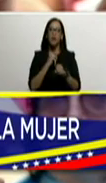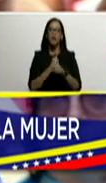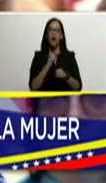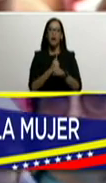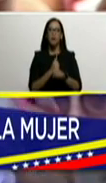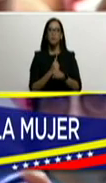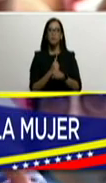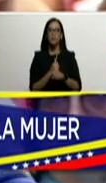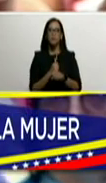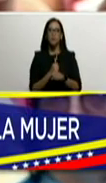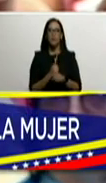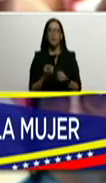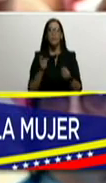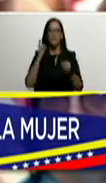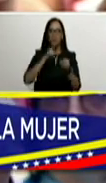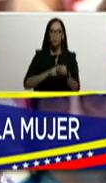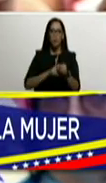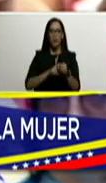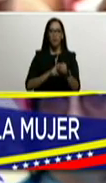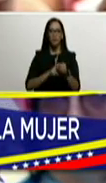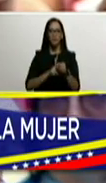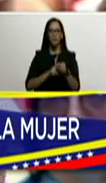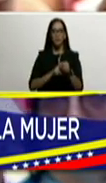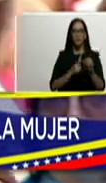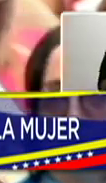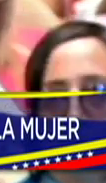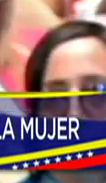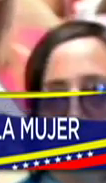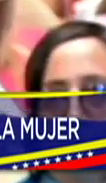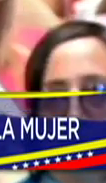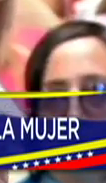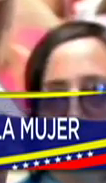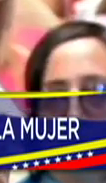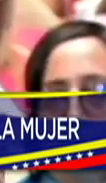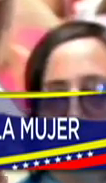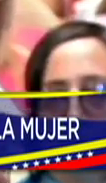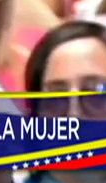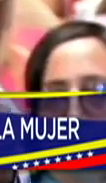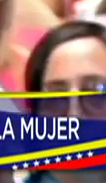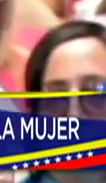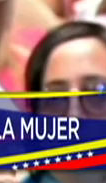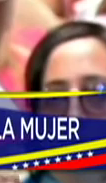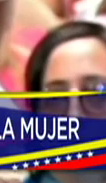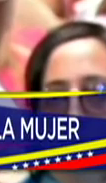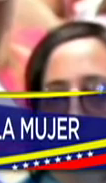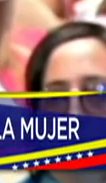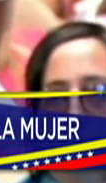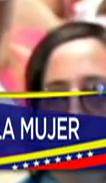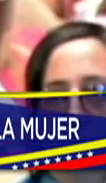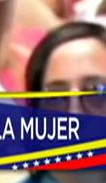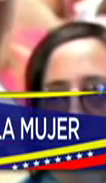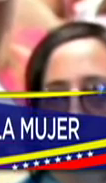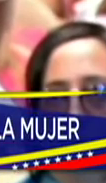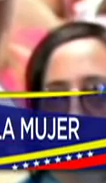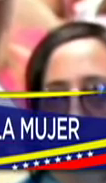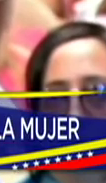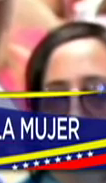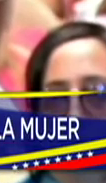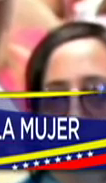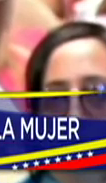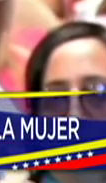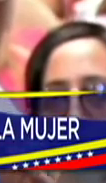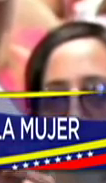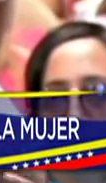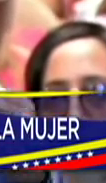créame que yo y me sumo a ello, ejemplar en el mundo, y yo estoy seguro que los resultados usted lo va a conocer de